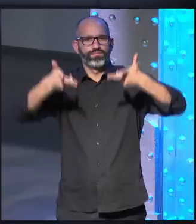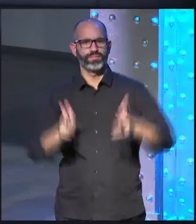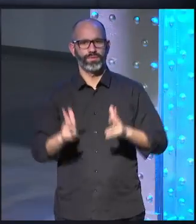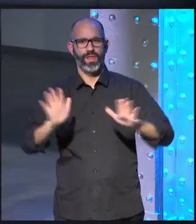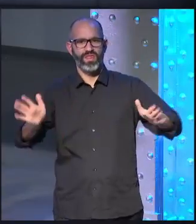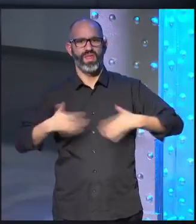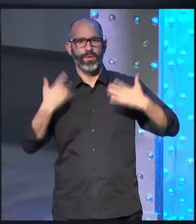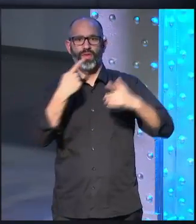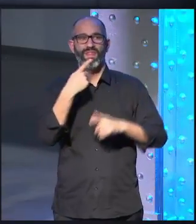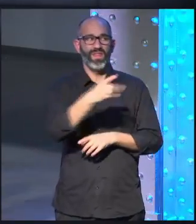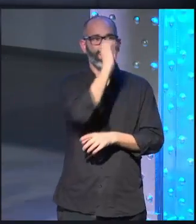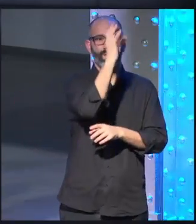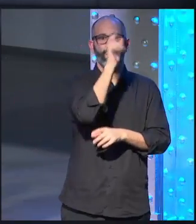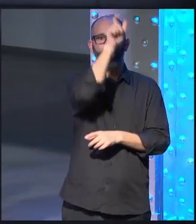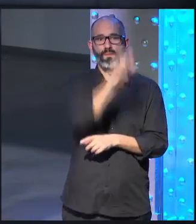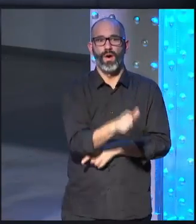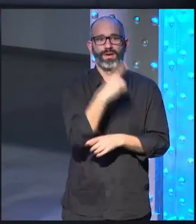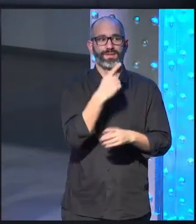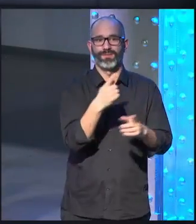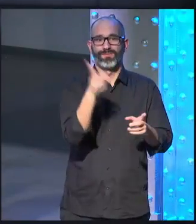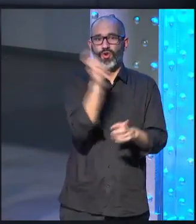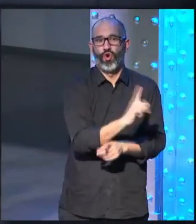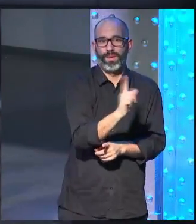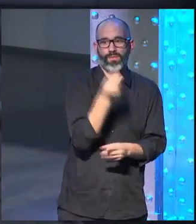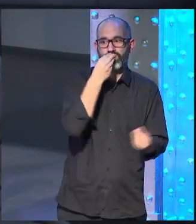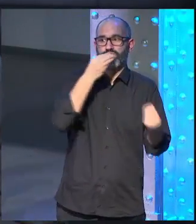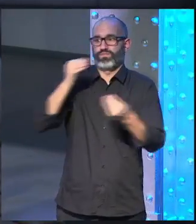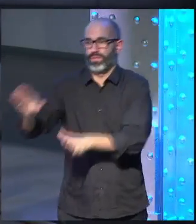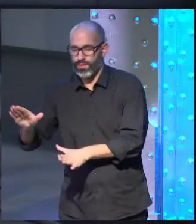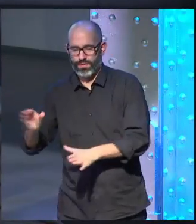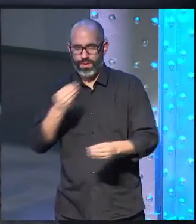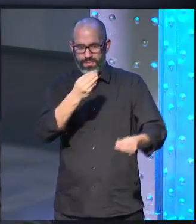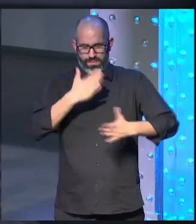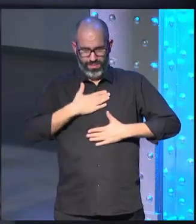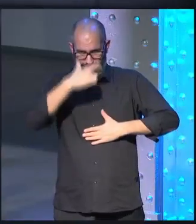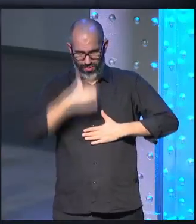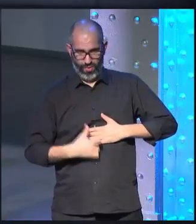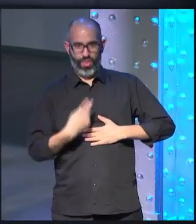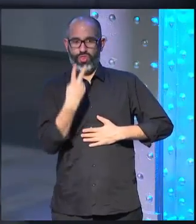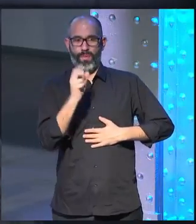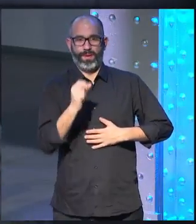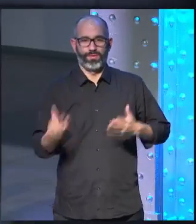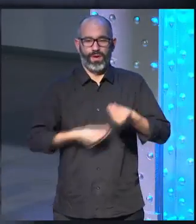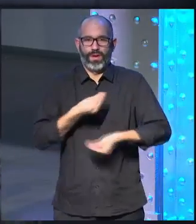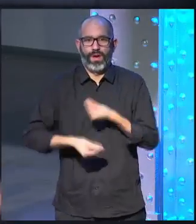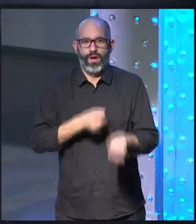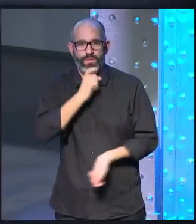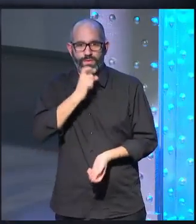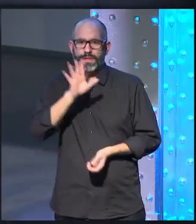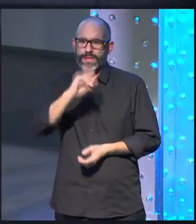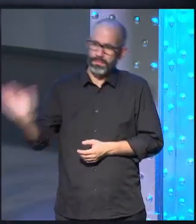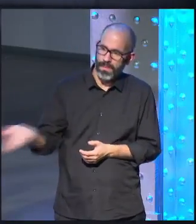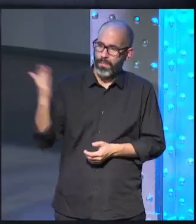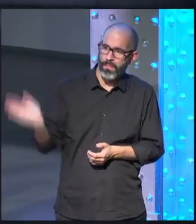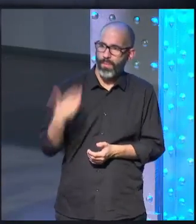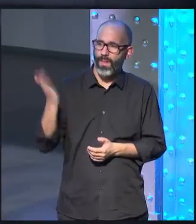oye, que se nos ha caído un ponente. Ponte, sustituyele, digo, pero si va a empezar el evento en 2 minutos. Bueno, pues no pasa nada. Bueno, pues sí, pues a la flexibilidad